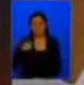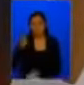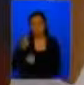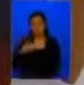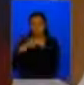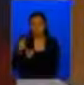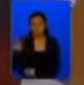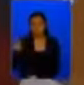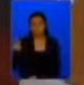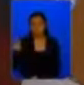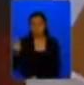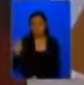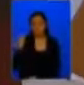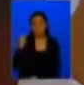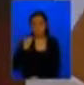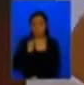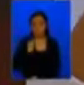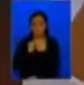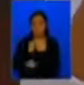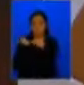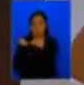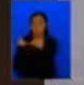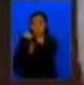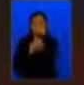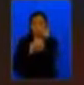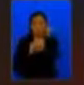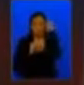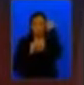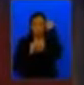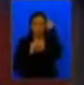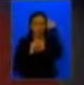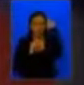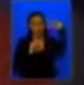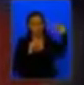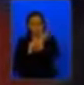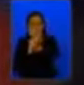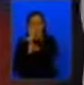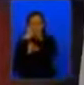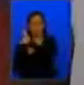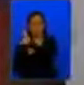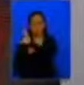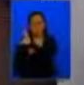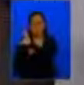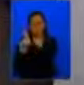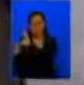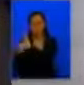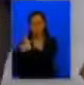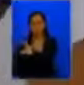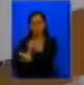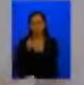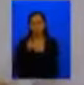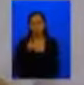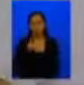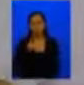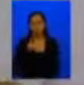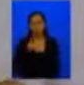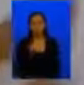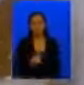por el Banco de Guayaquil, vean cuánto compró el Banco de Guayaquil, Guillermo Lasso, les compraba a ustedes, a los cuales les habían congelado los